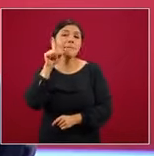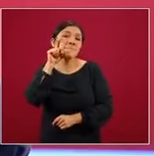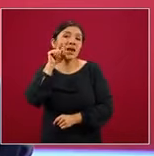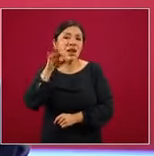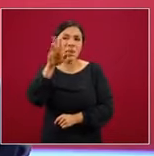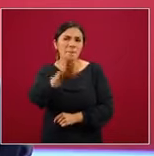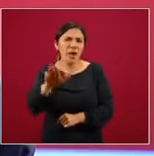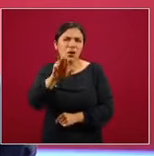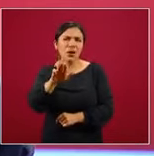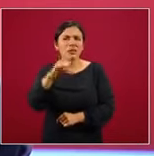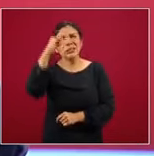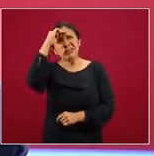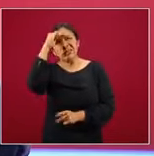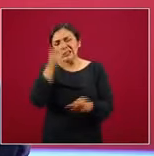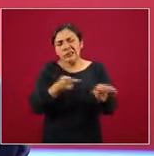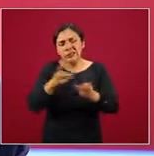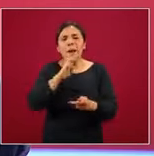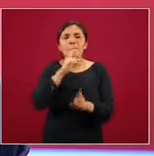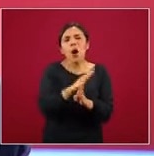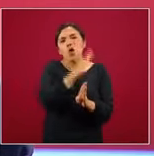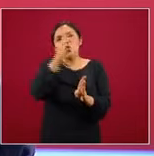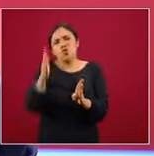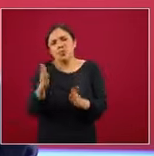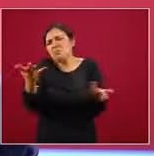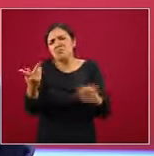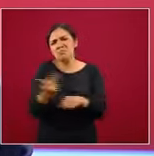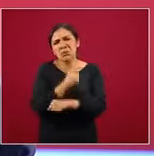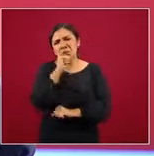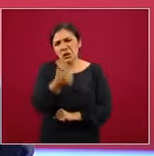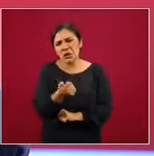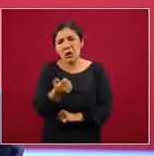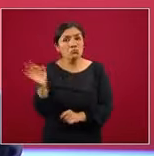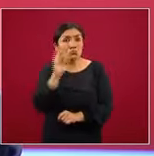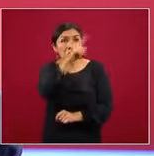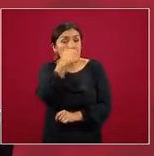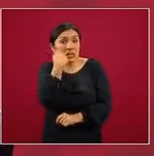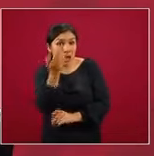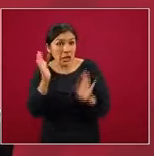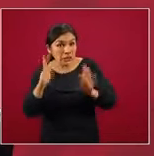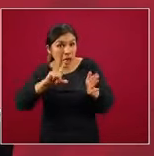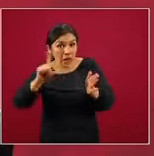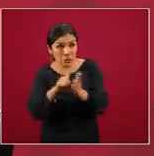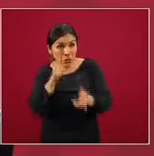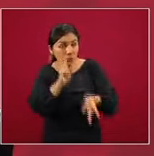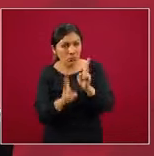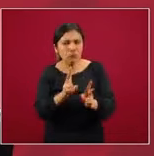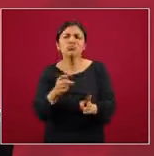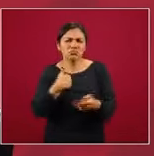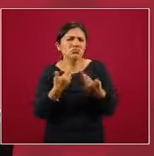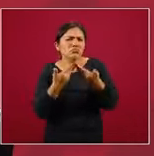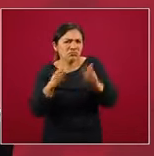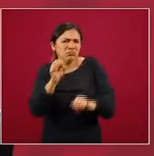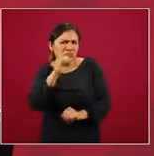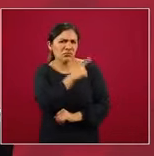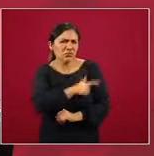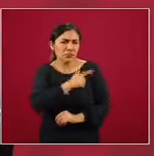pero decidieron posponerla, no pasa nada, en todo momento que quieran platicar, estamos abiertos a